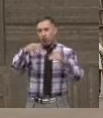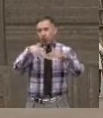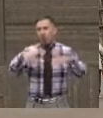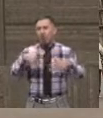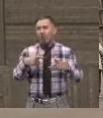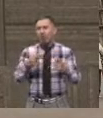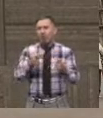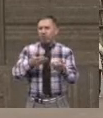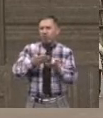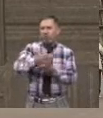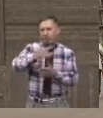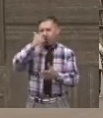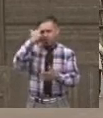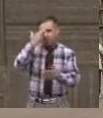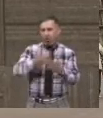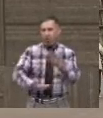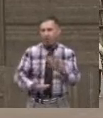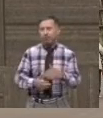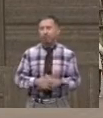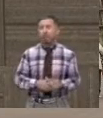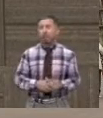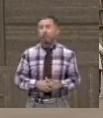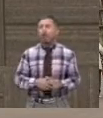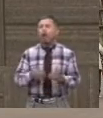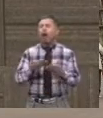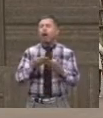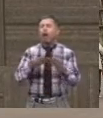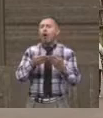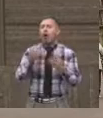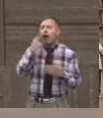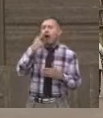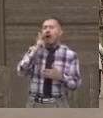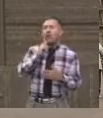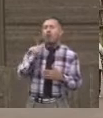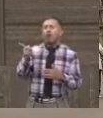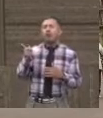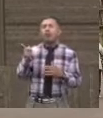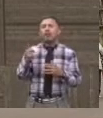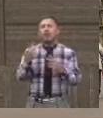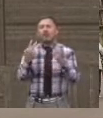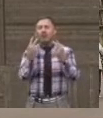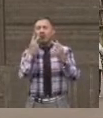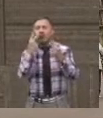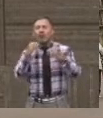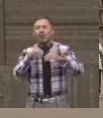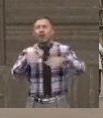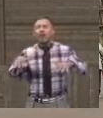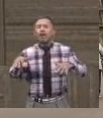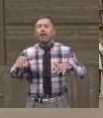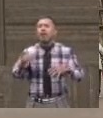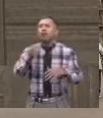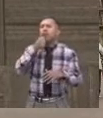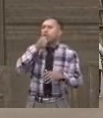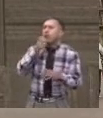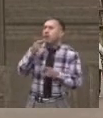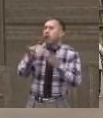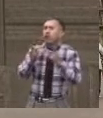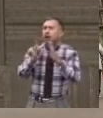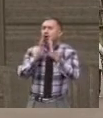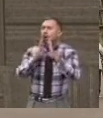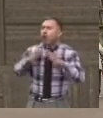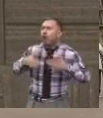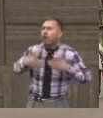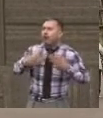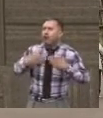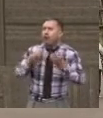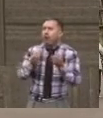que decirlo, ¿cuántas confesiones hay de los influencers? Con eso basta para poder dar una